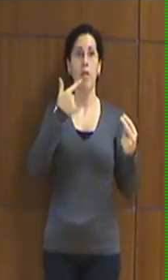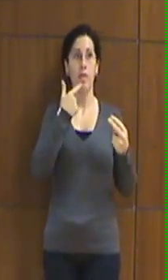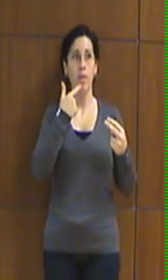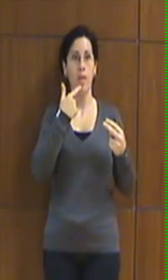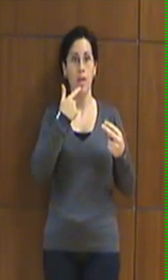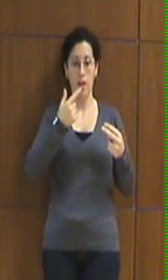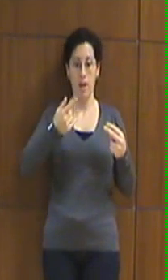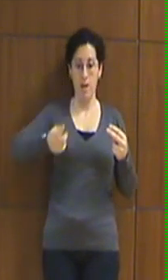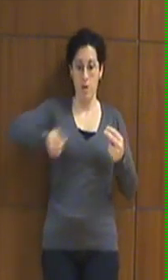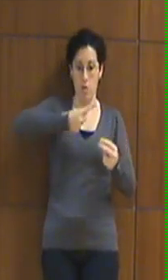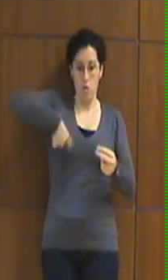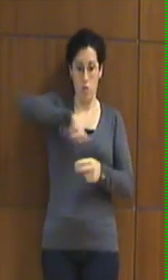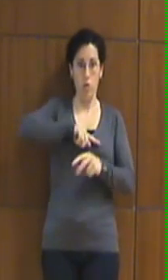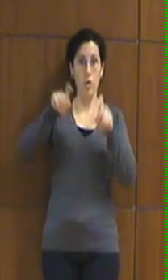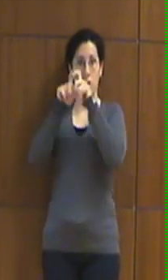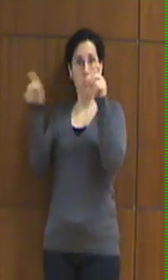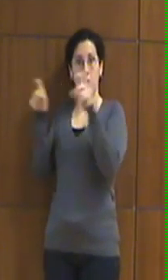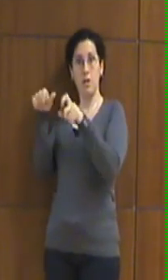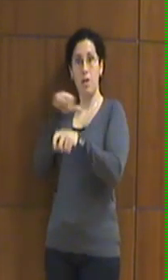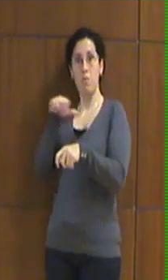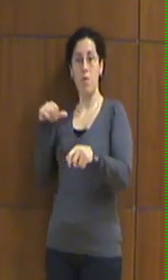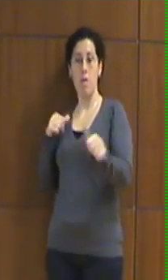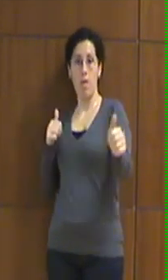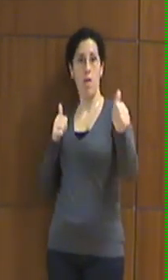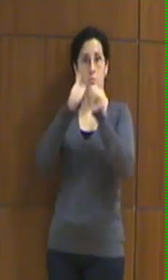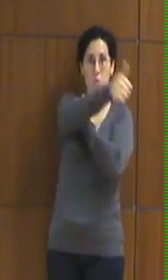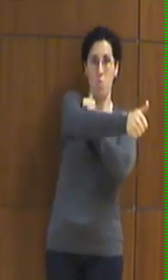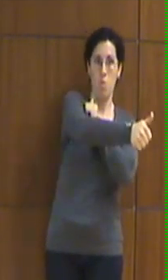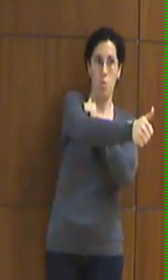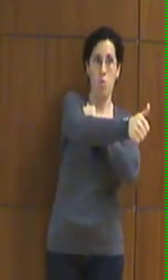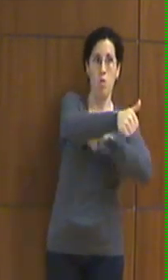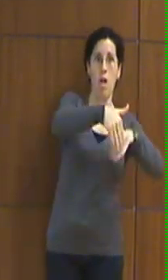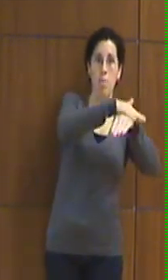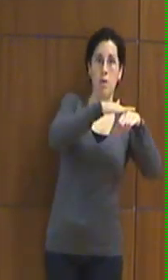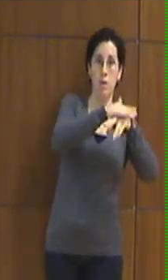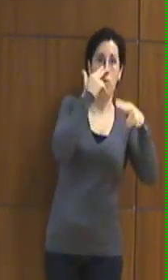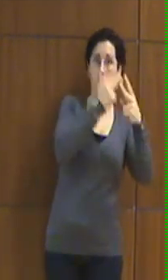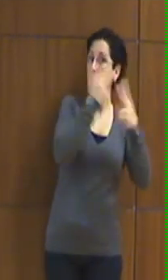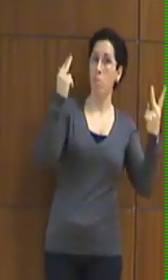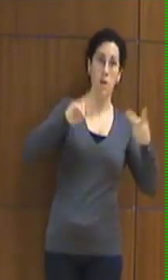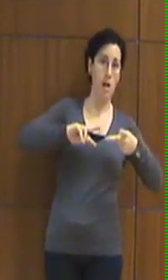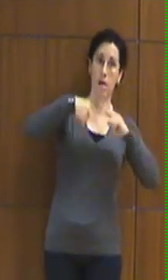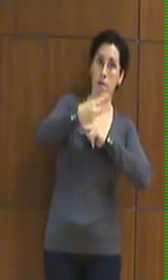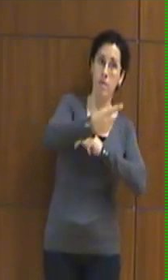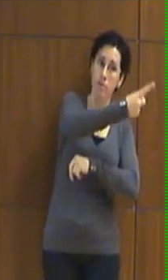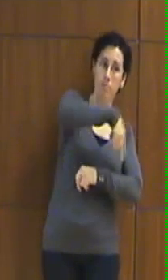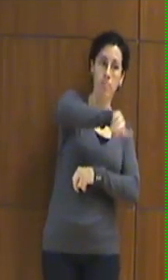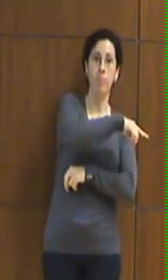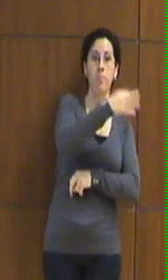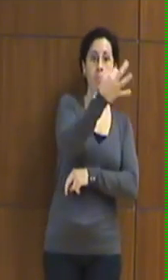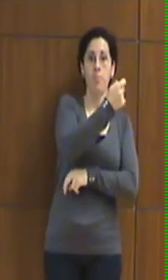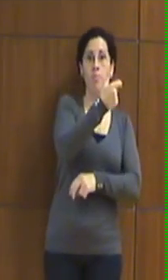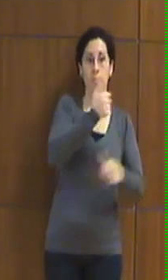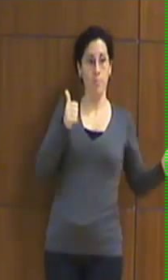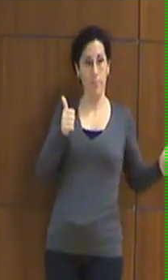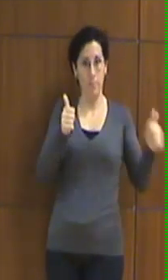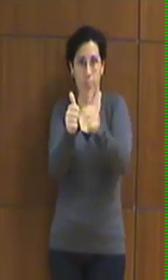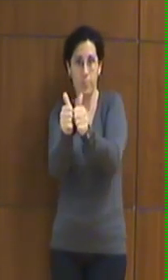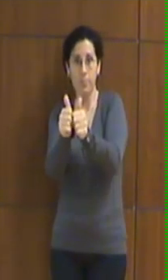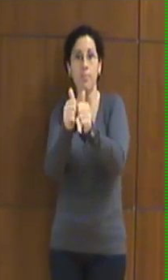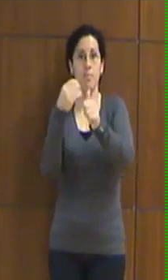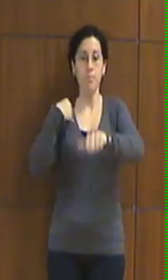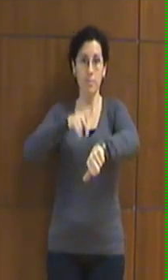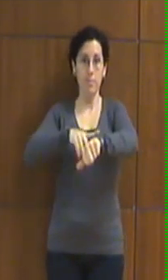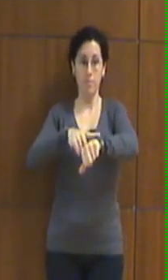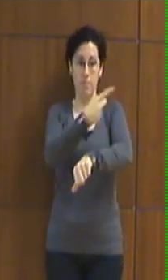por delante de las administraciones, que den un pasito las administraciones por delante, en este caso, de los administrados. Y esa,